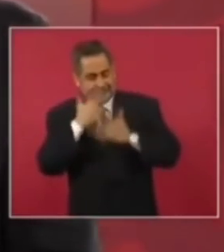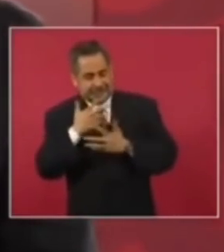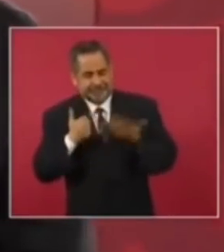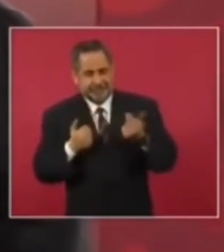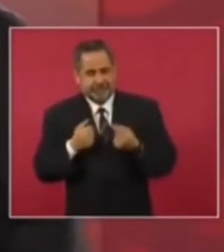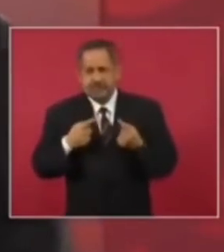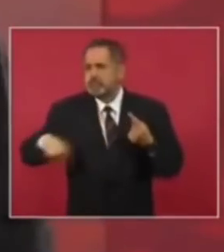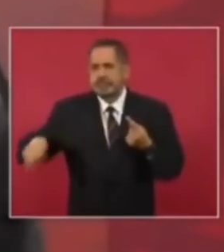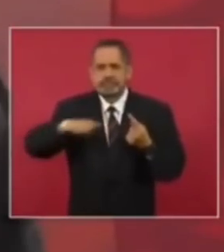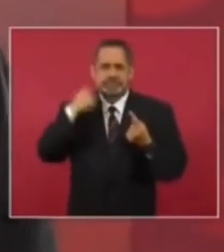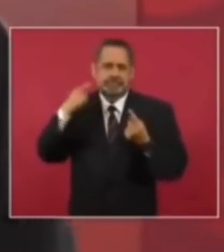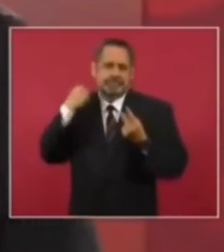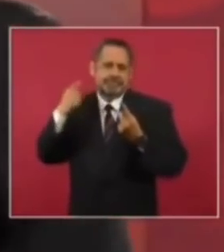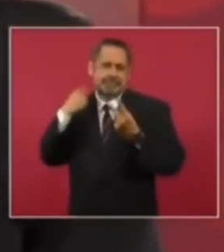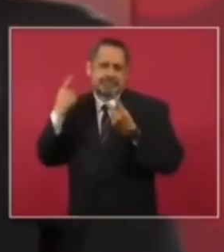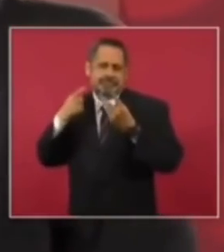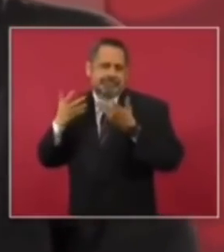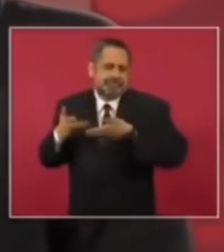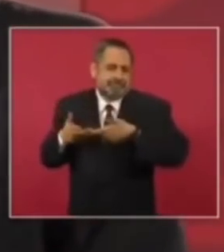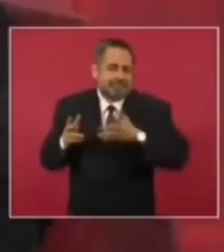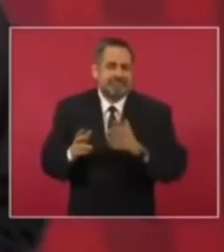casi todos reprobaban, o sea,